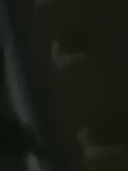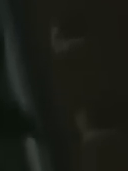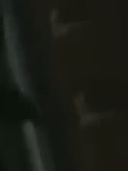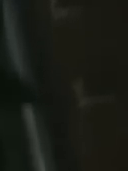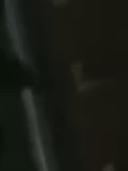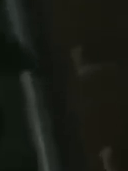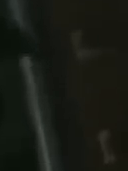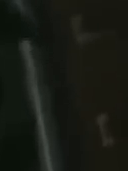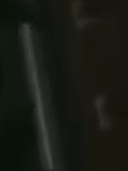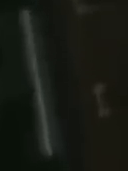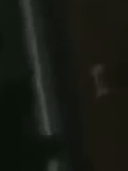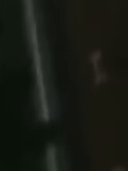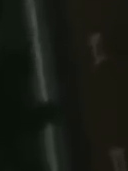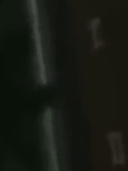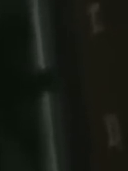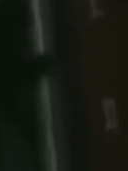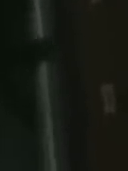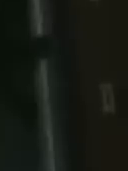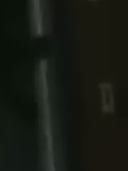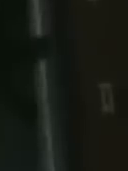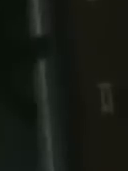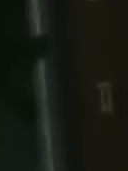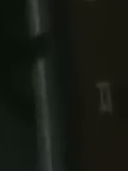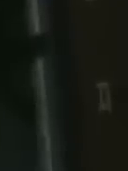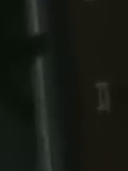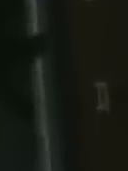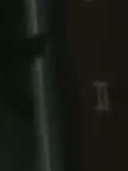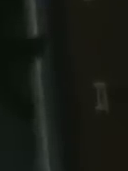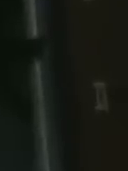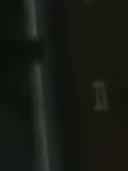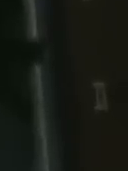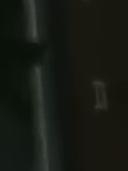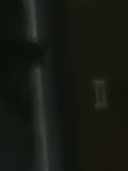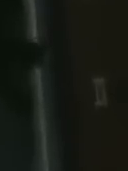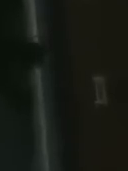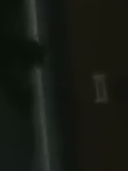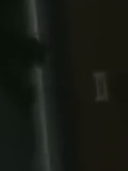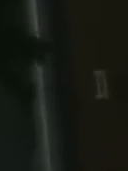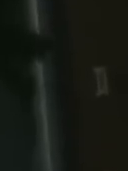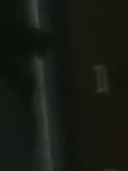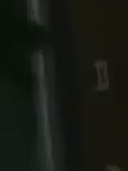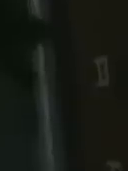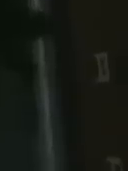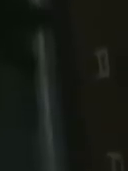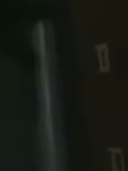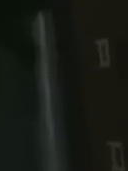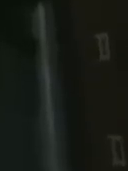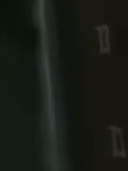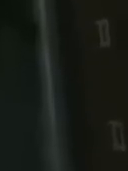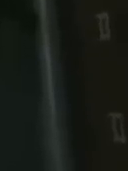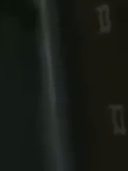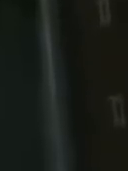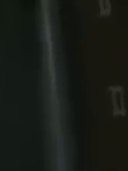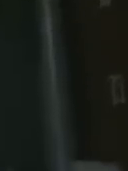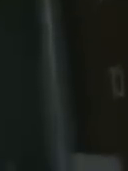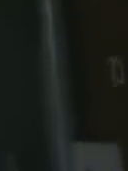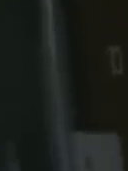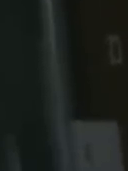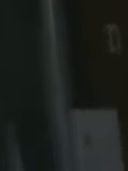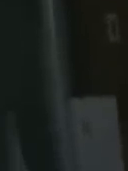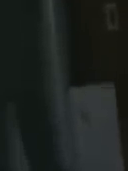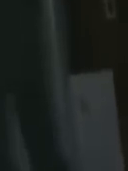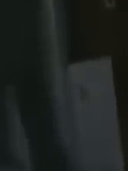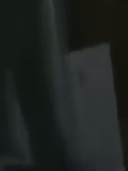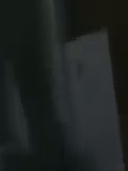el embajador Libarón, continúa en un mapa de cooperación muy amplio que ha desarrollado Venezuela con el gigante